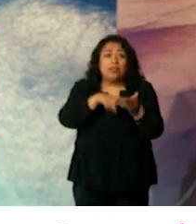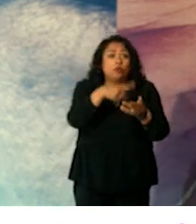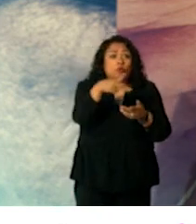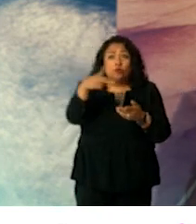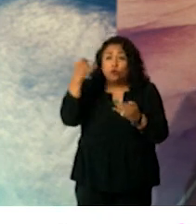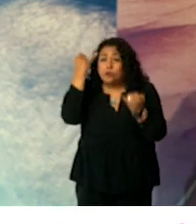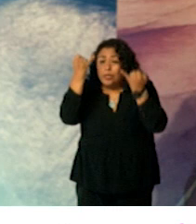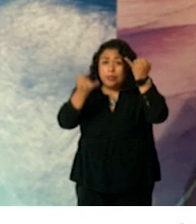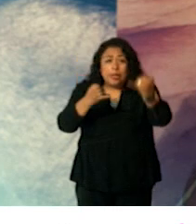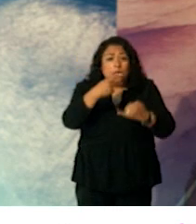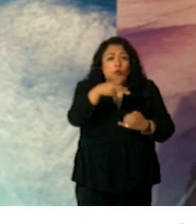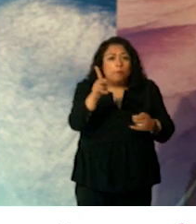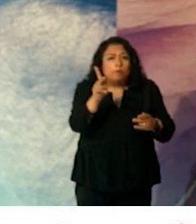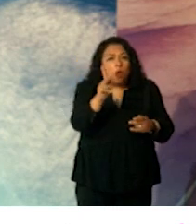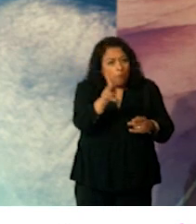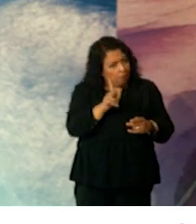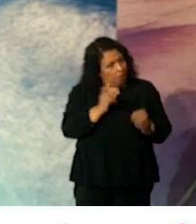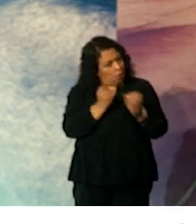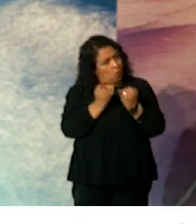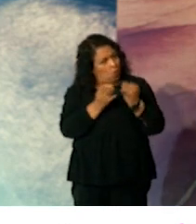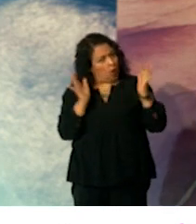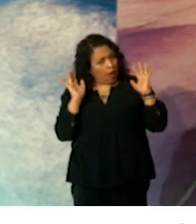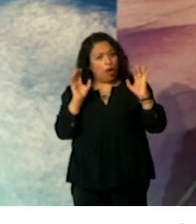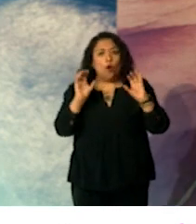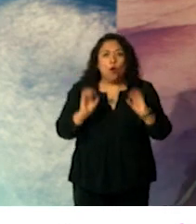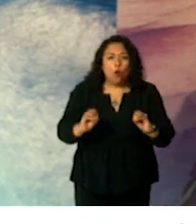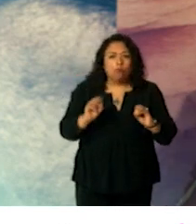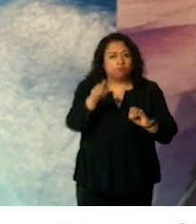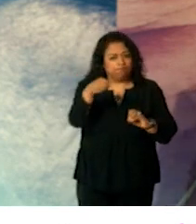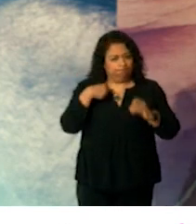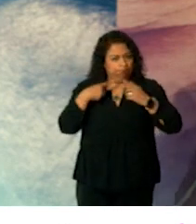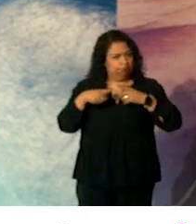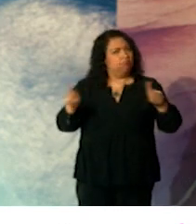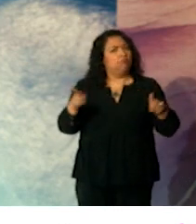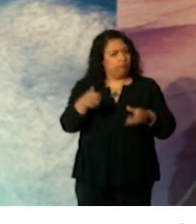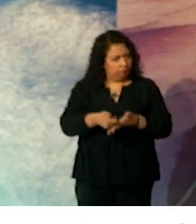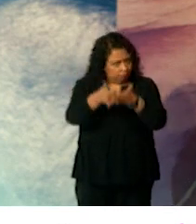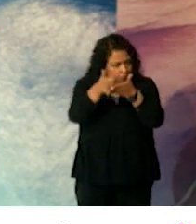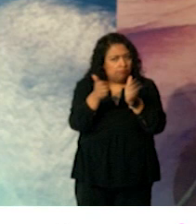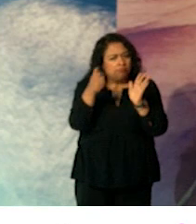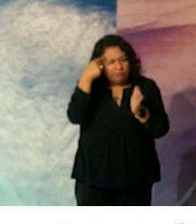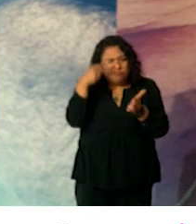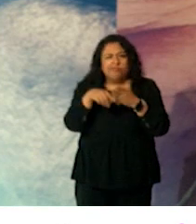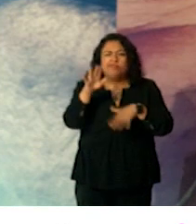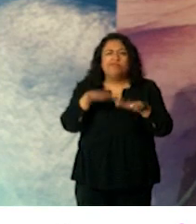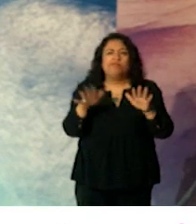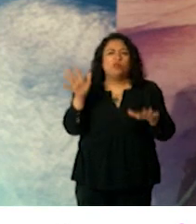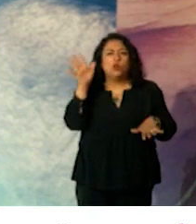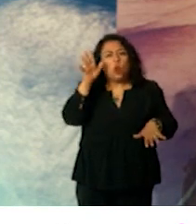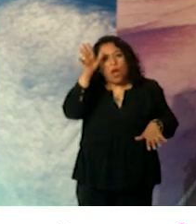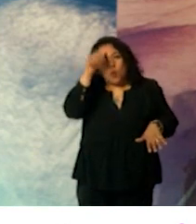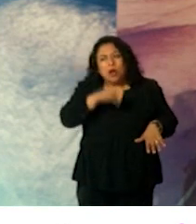a través de las coincidencias, pero también estas diferencias. Porque también creo que estamos peleados en que